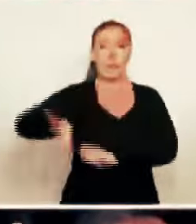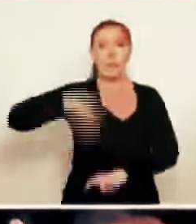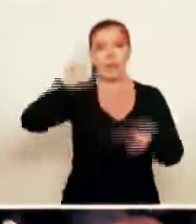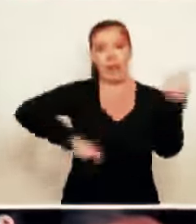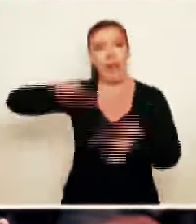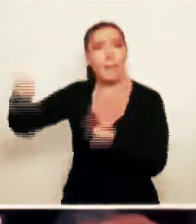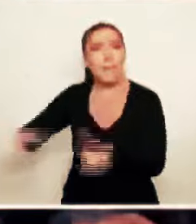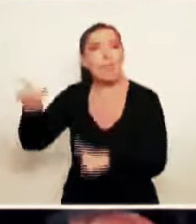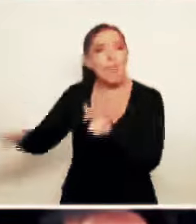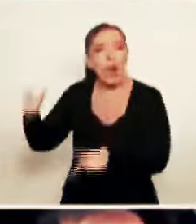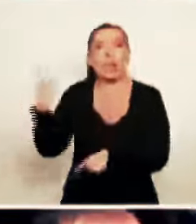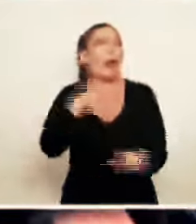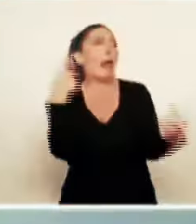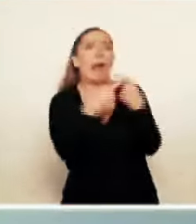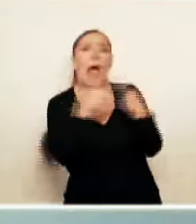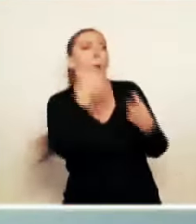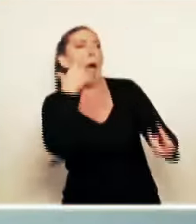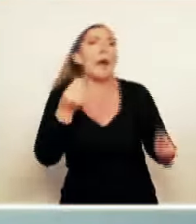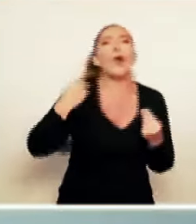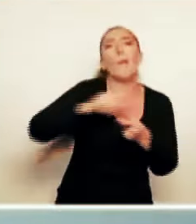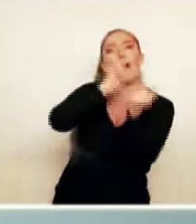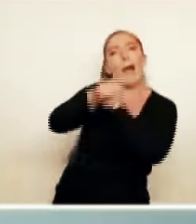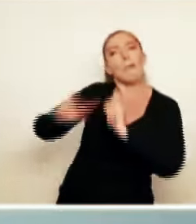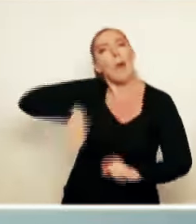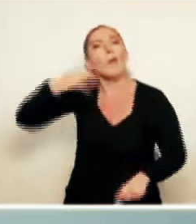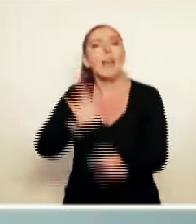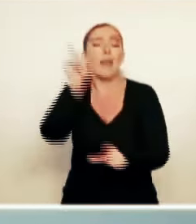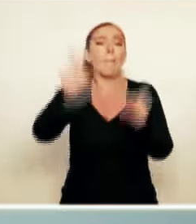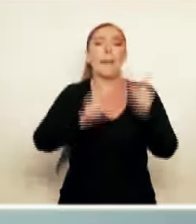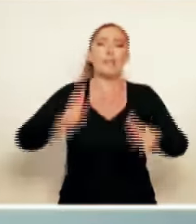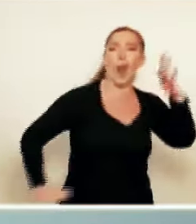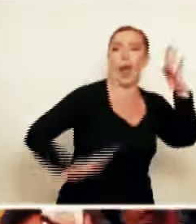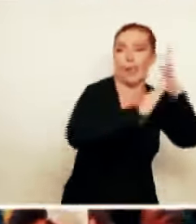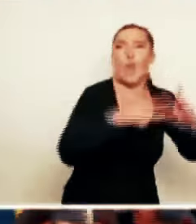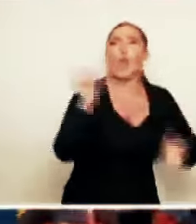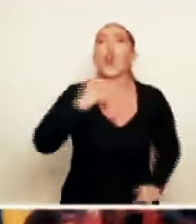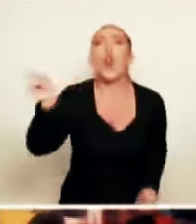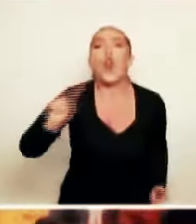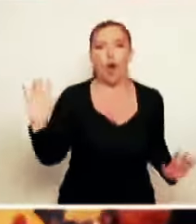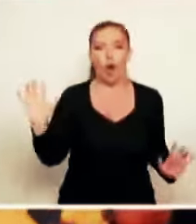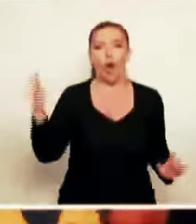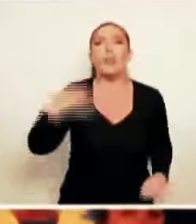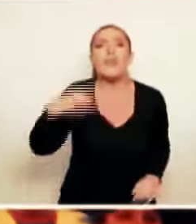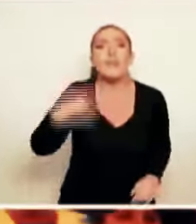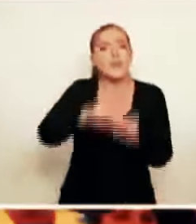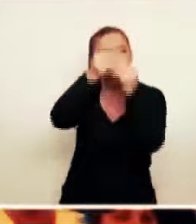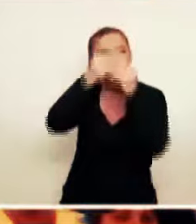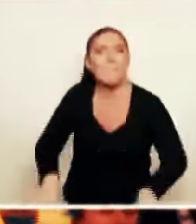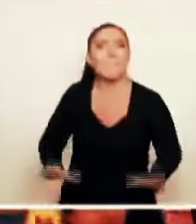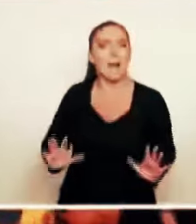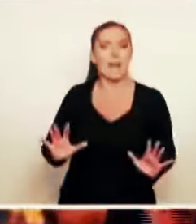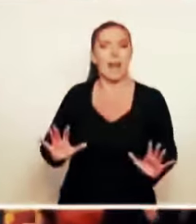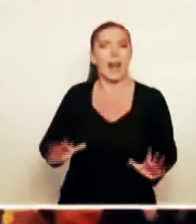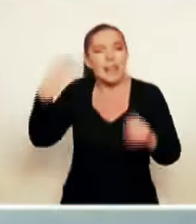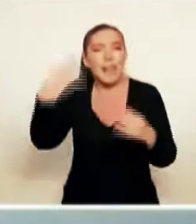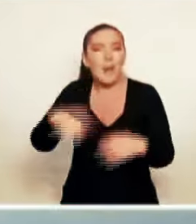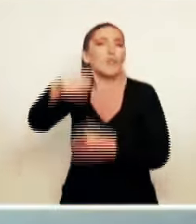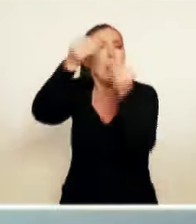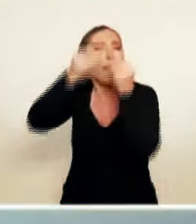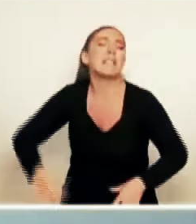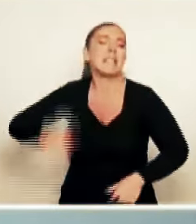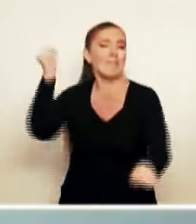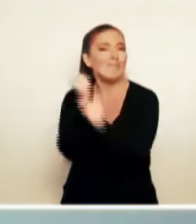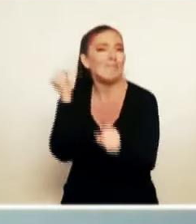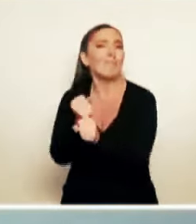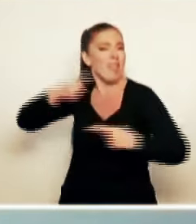gente. Están discutiendo para ver cómo cambian la vida de los dirigentes. Hay que comenzar a trabajar y a